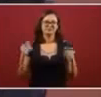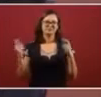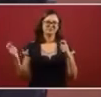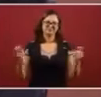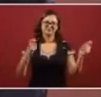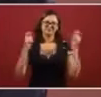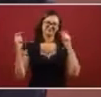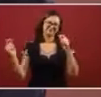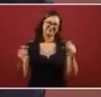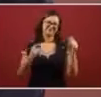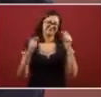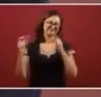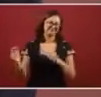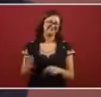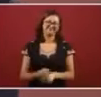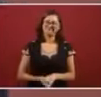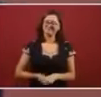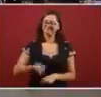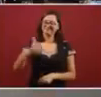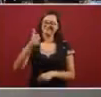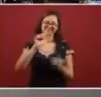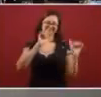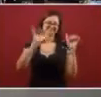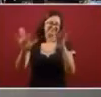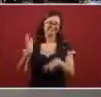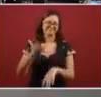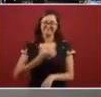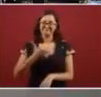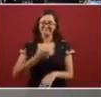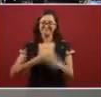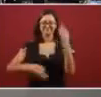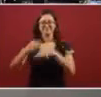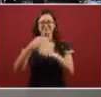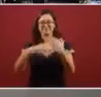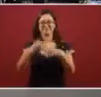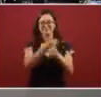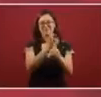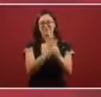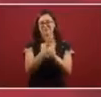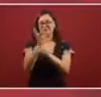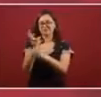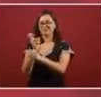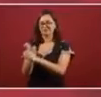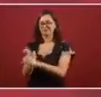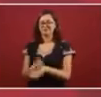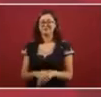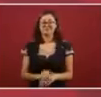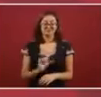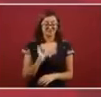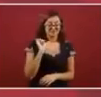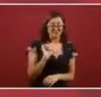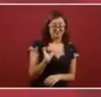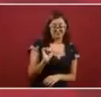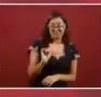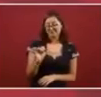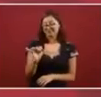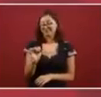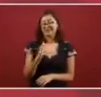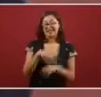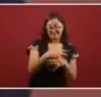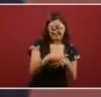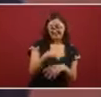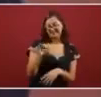en el Zócalo, están todos invitados, 15 y 16,